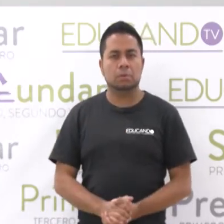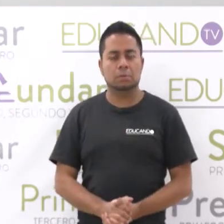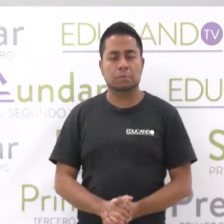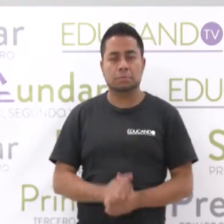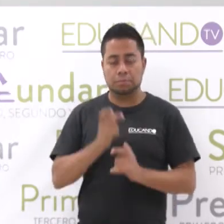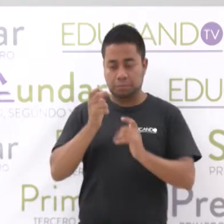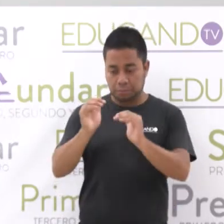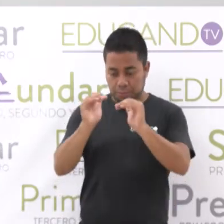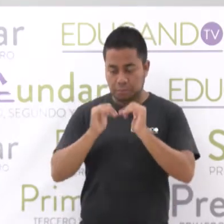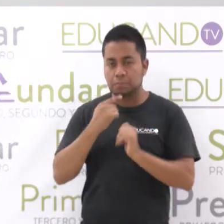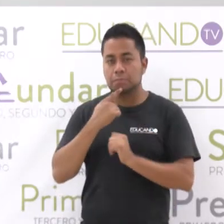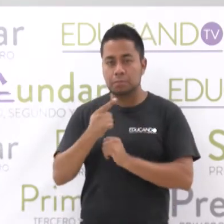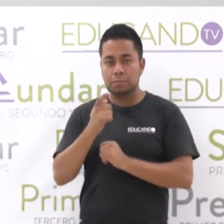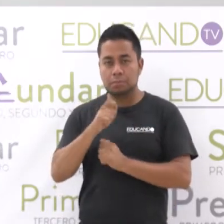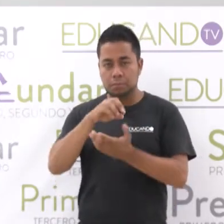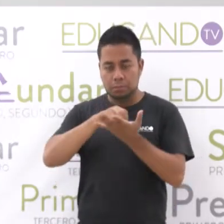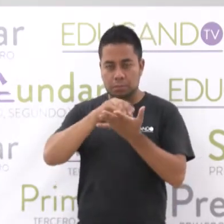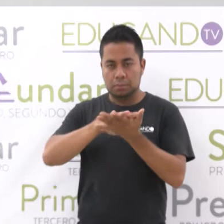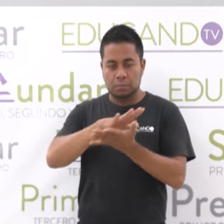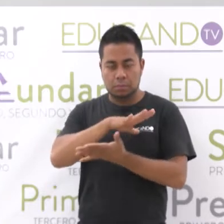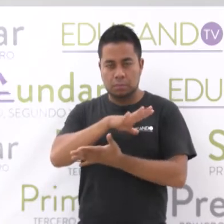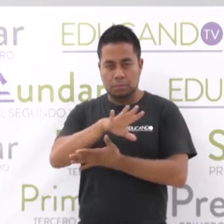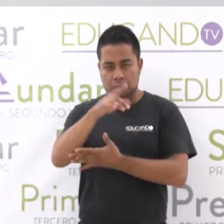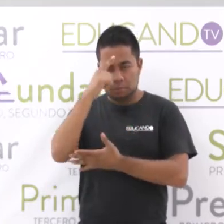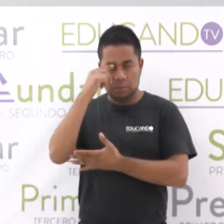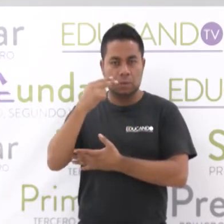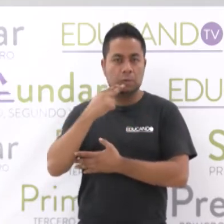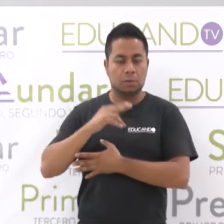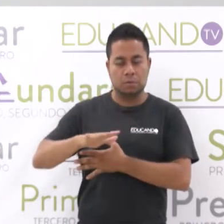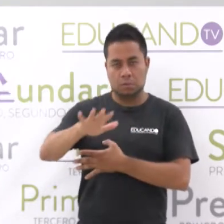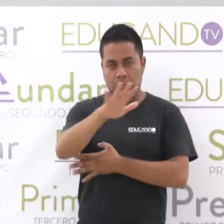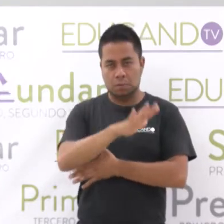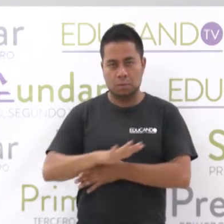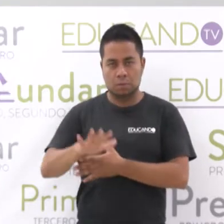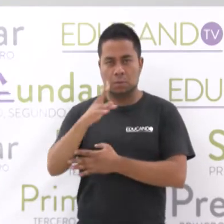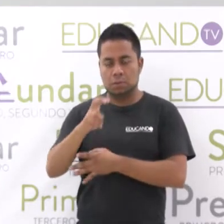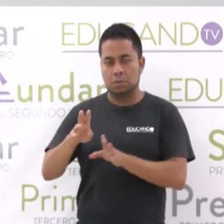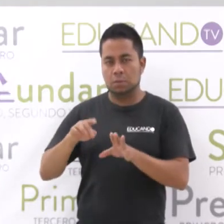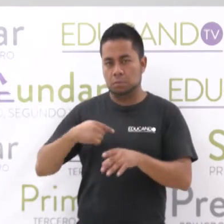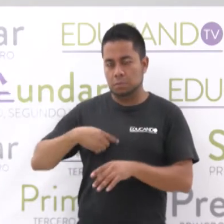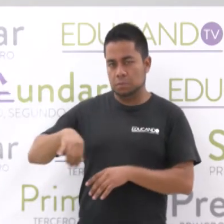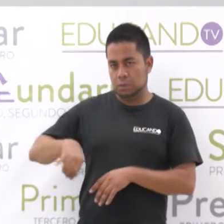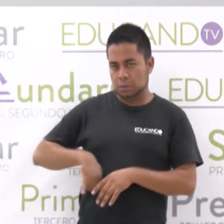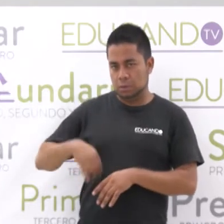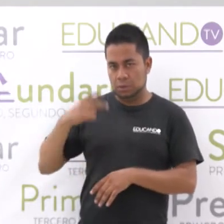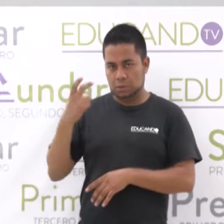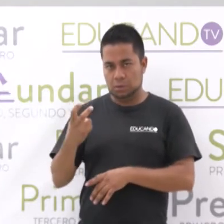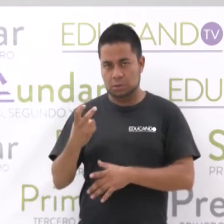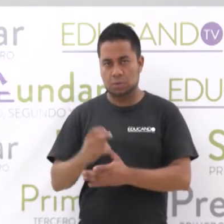Por eso abajo dice datos generales del uso del espacio, porque esto es lo que me interesa a mí.